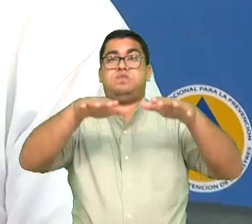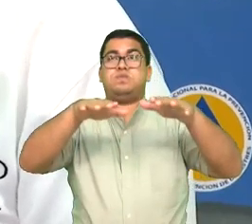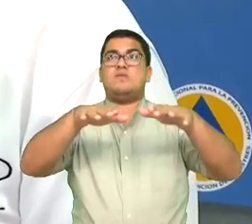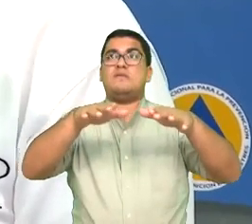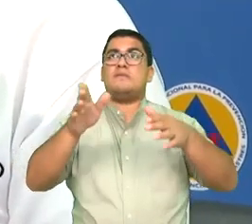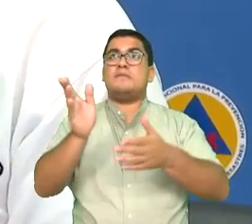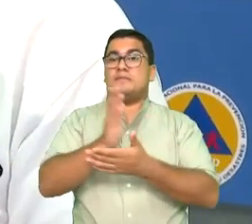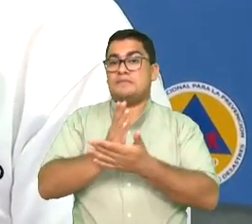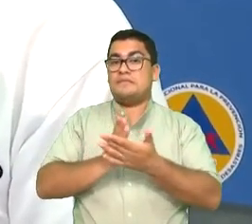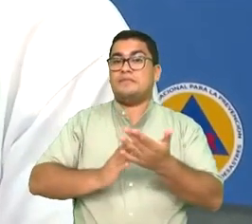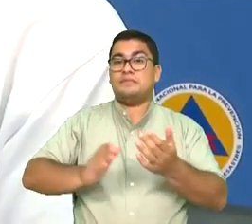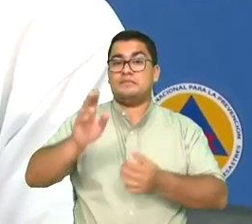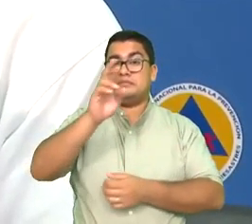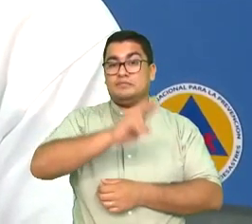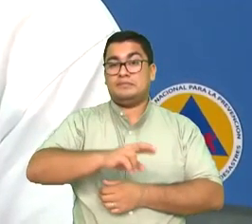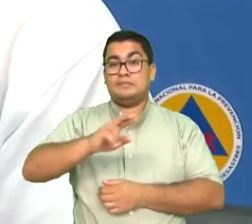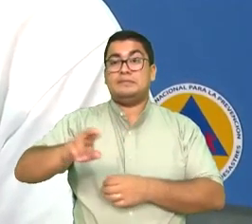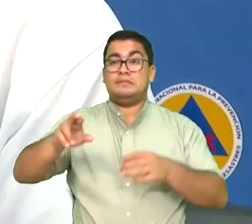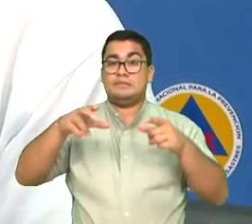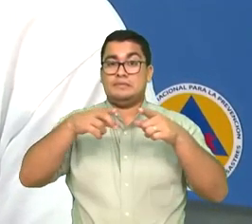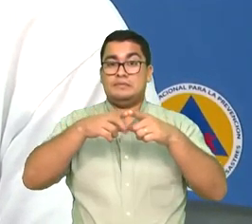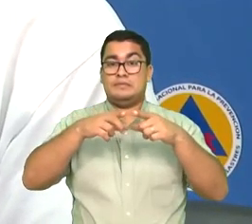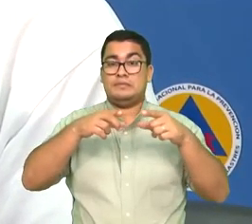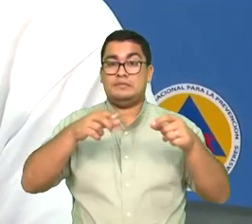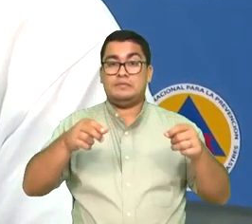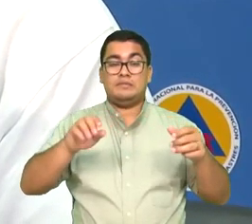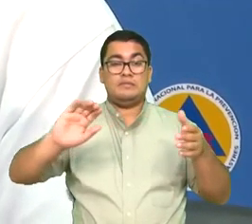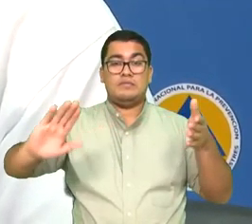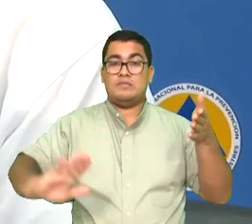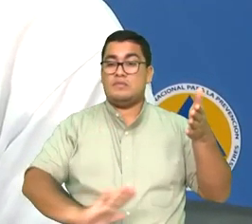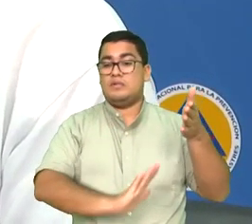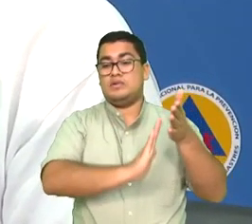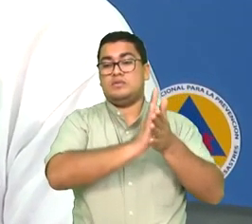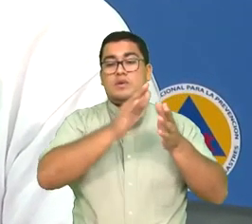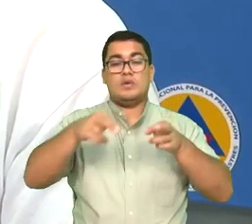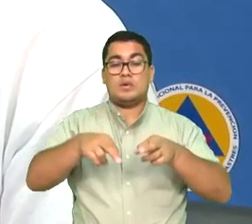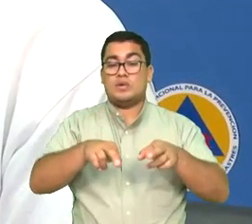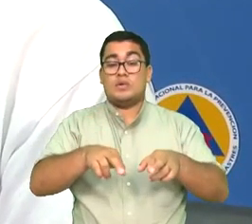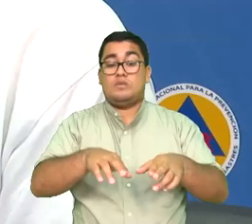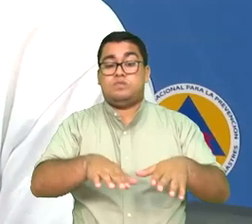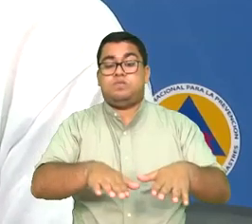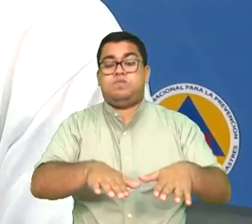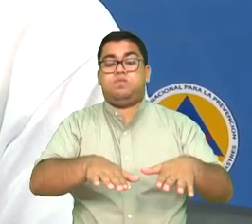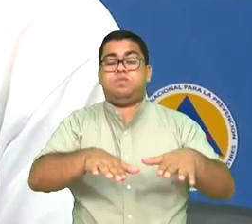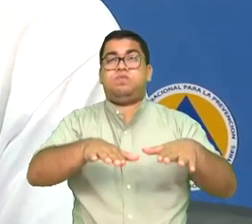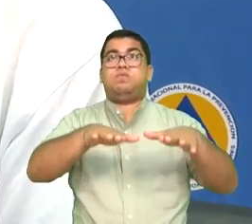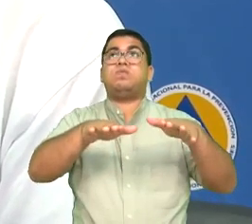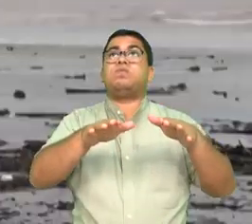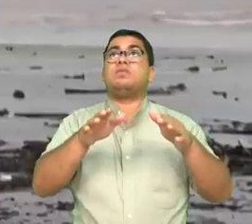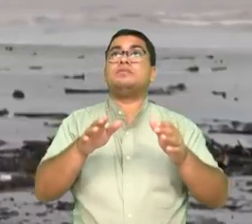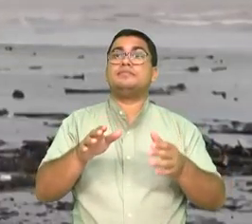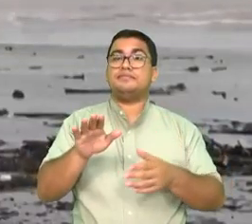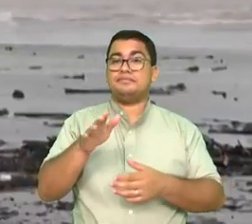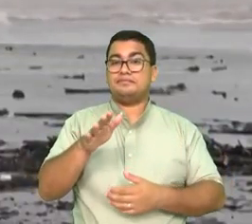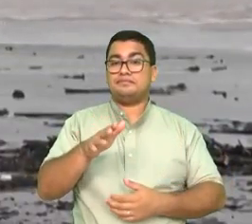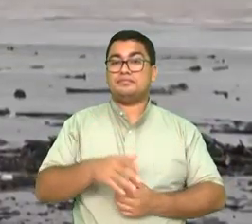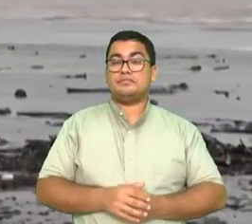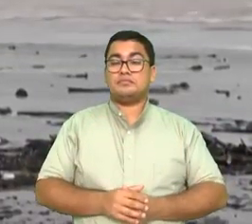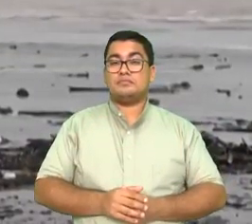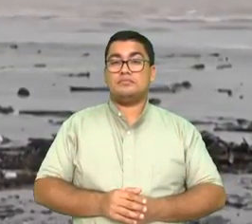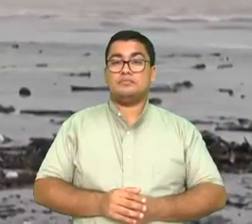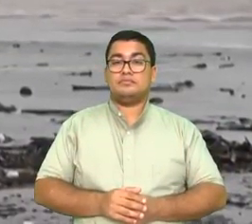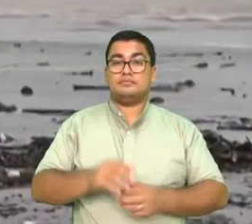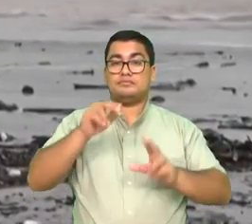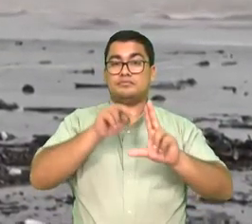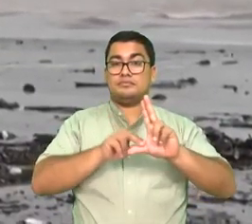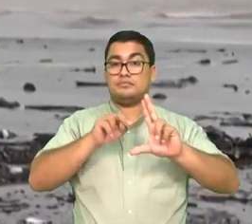Rivas, incluso aquí en Managua, el río de Masachapa ya mostró algunos incrementos de niveles. El titular de